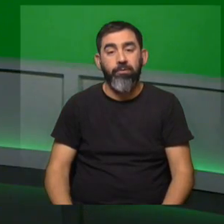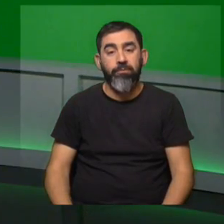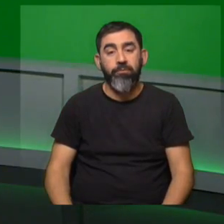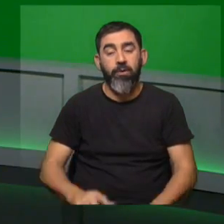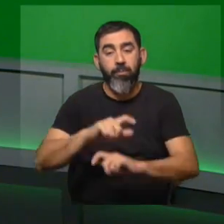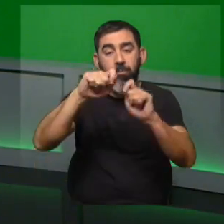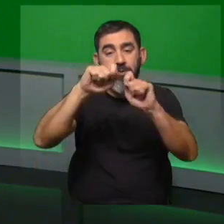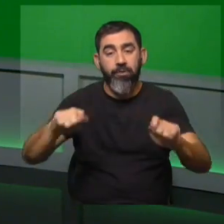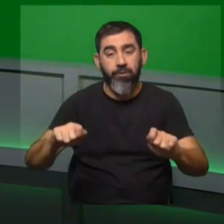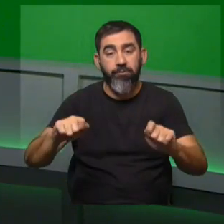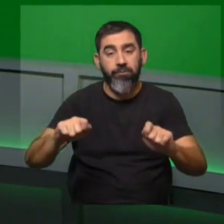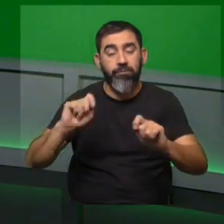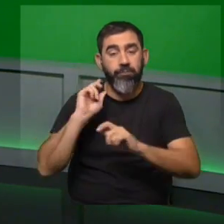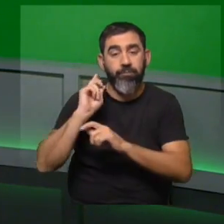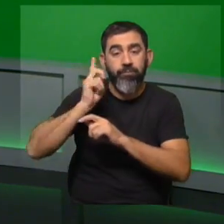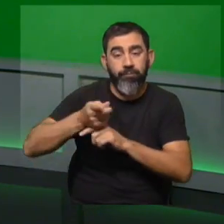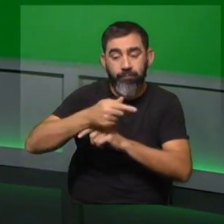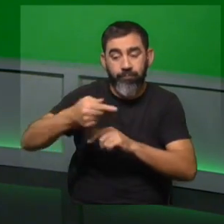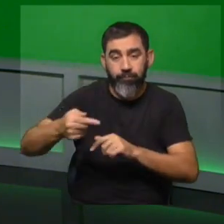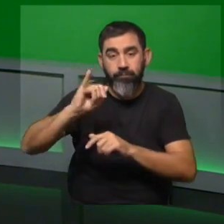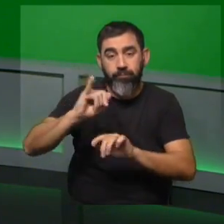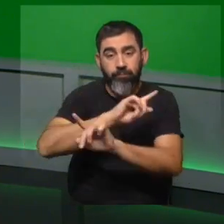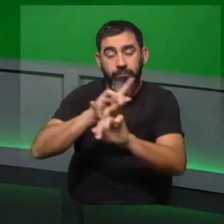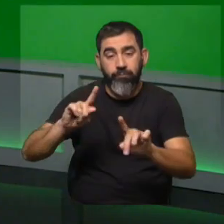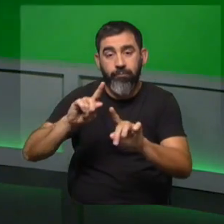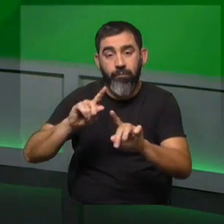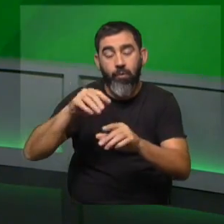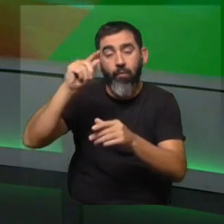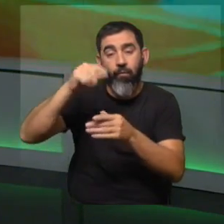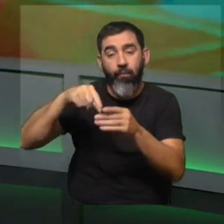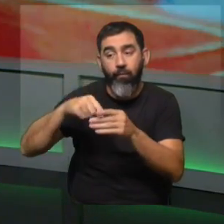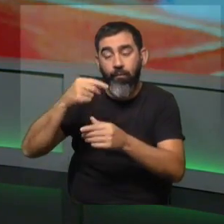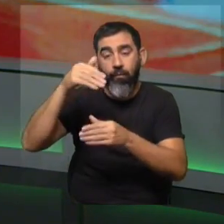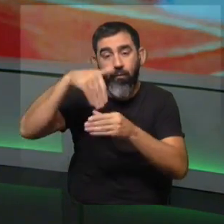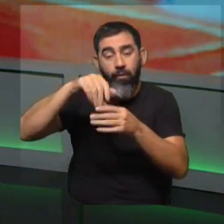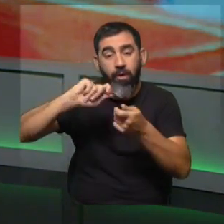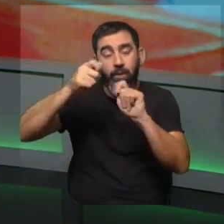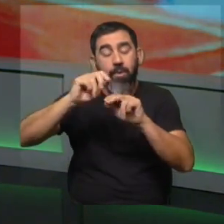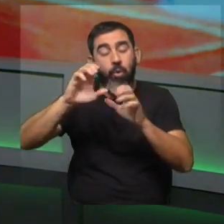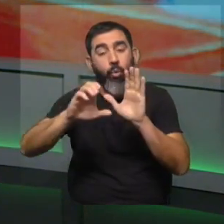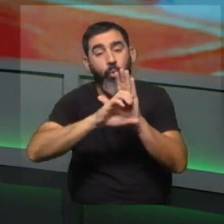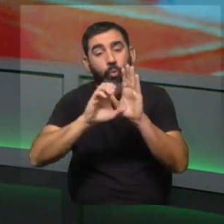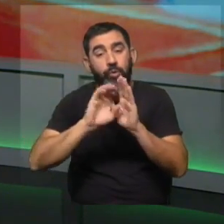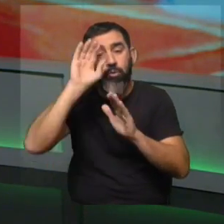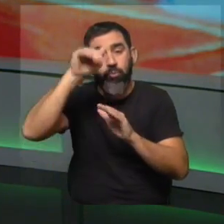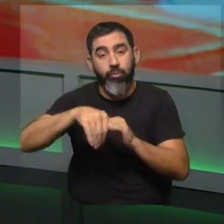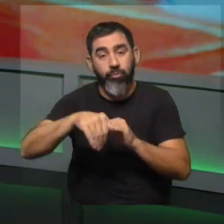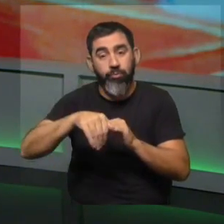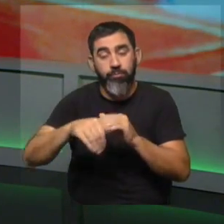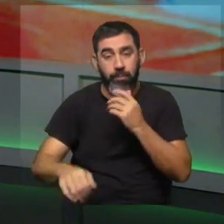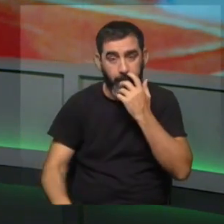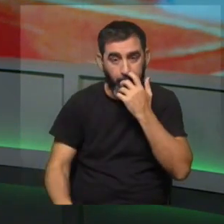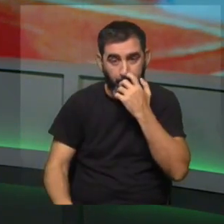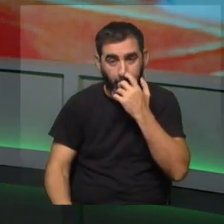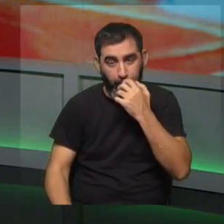y el piche nt justamente decide esta semana se activa el mecanismo de consulta popular para reformar la Constitución de la República mediante un